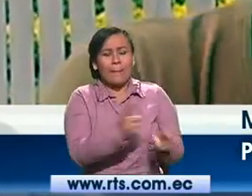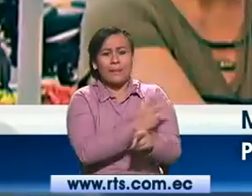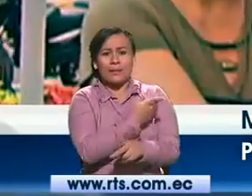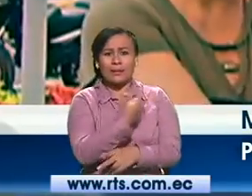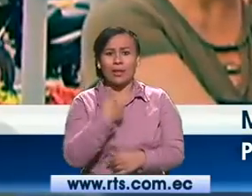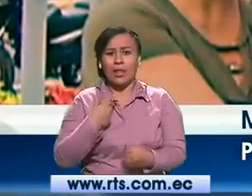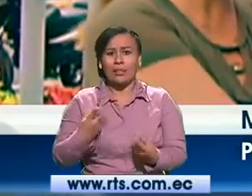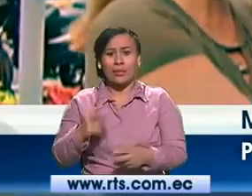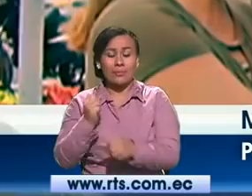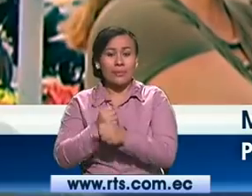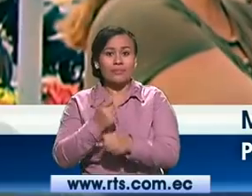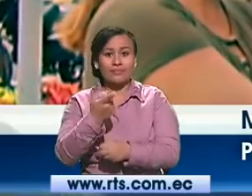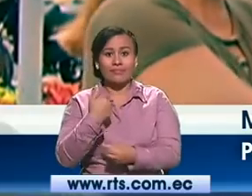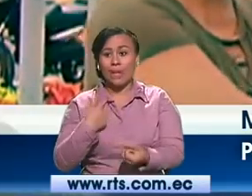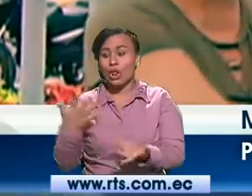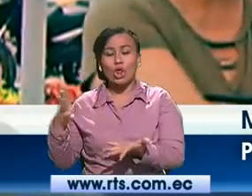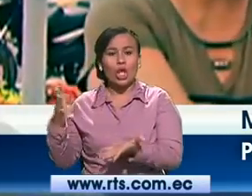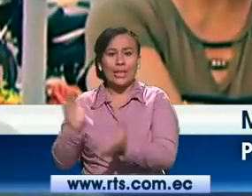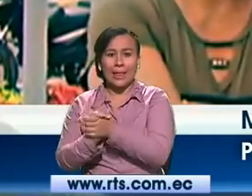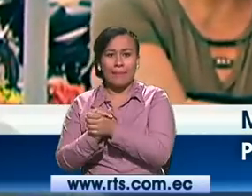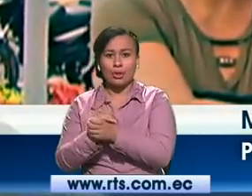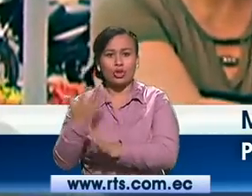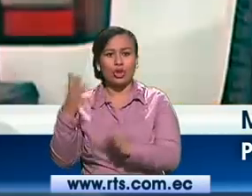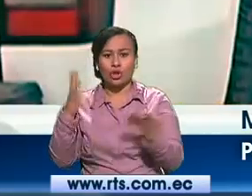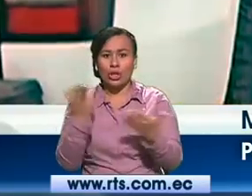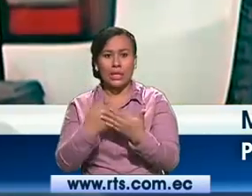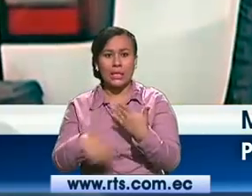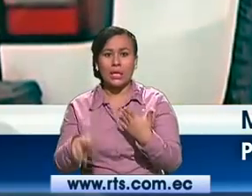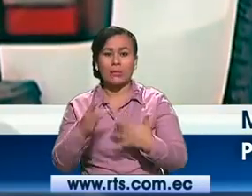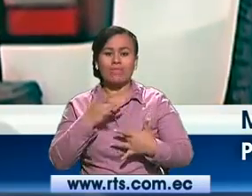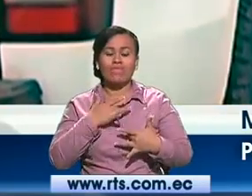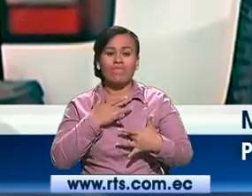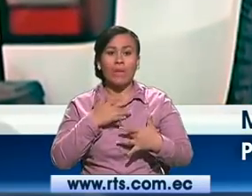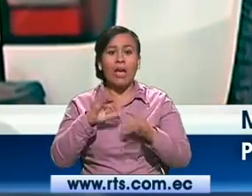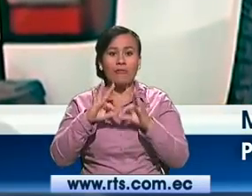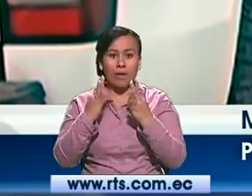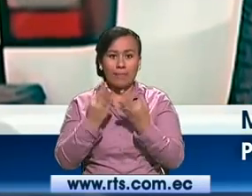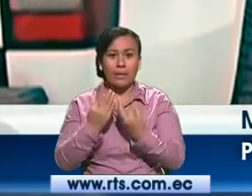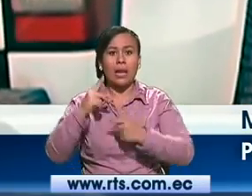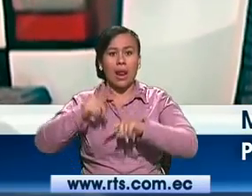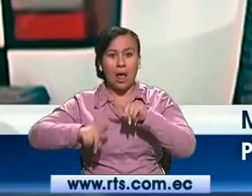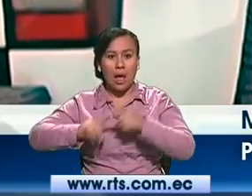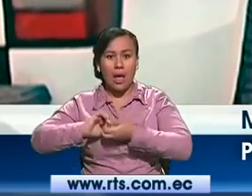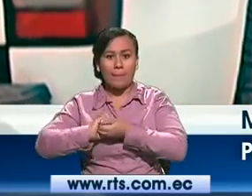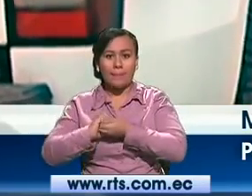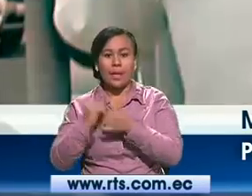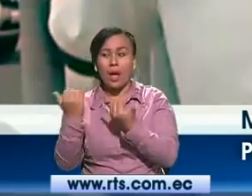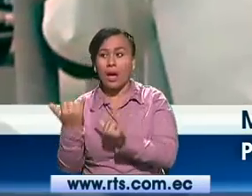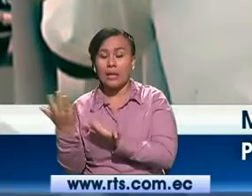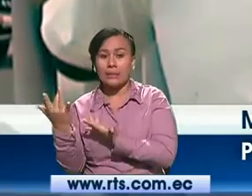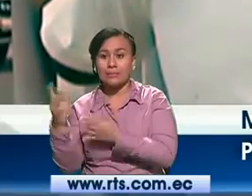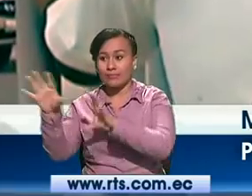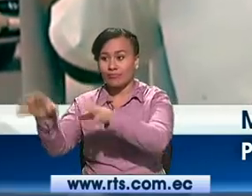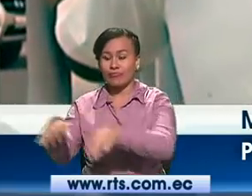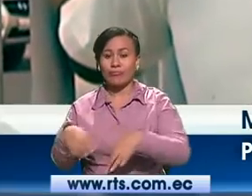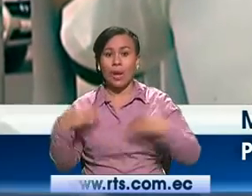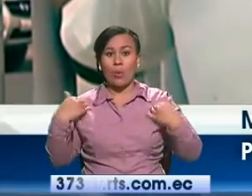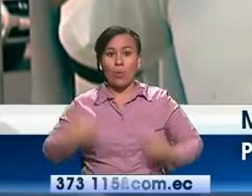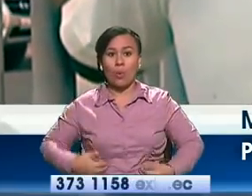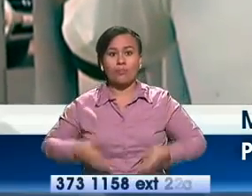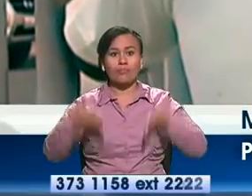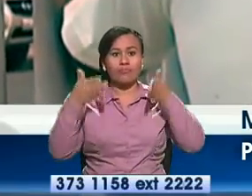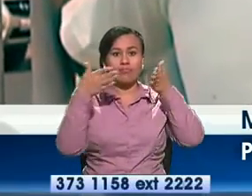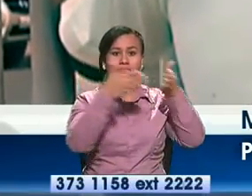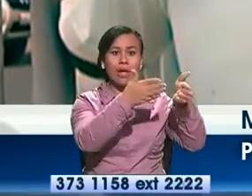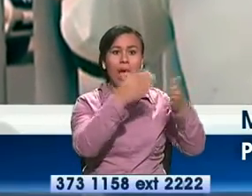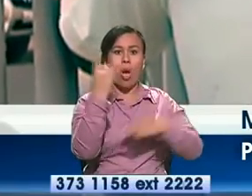es algo tremendo, Dios mío. No tuvo esposa y tampoco hijos. Contaron familiares y amigos que sería trasladado a su natal Las Naves, de donde